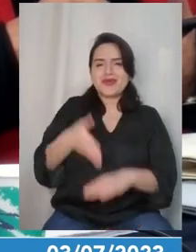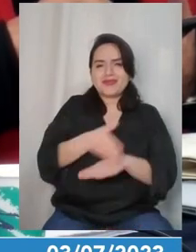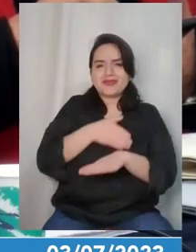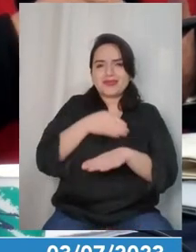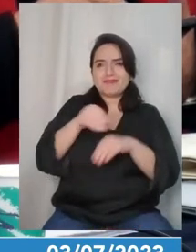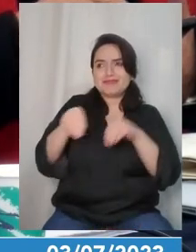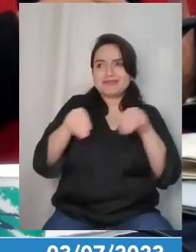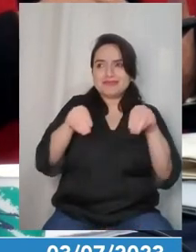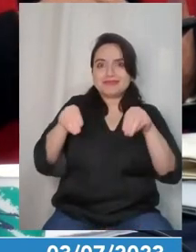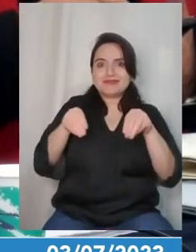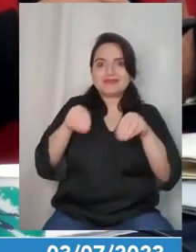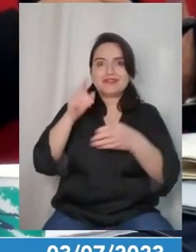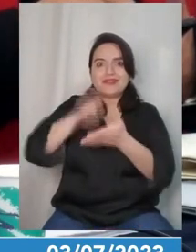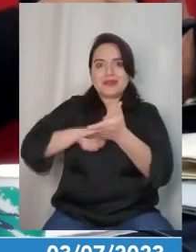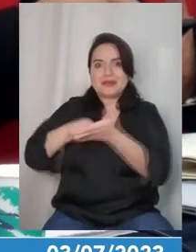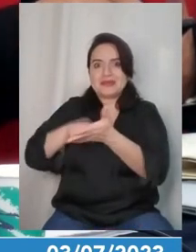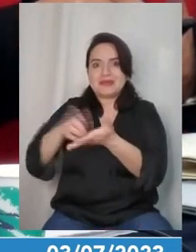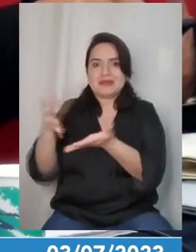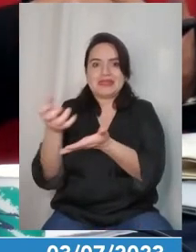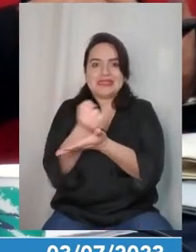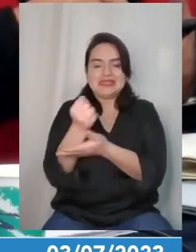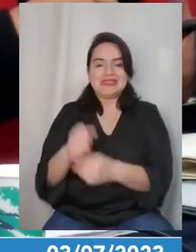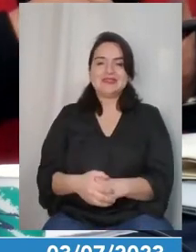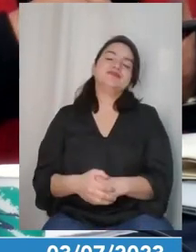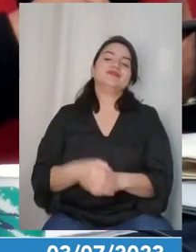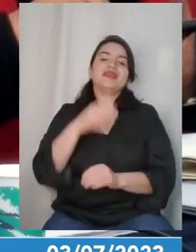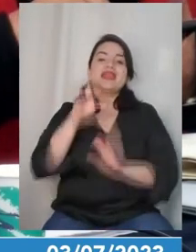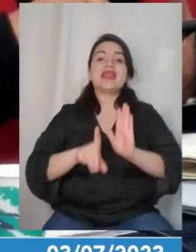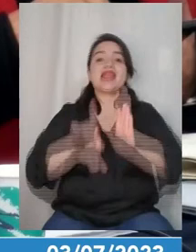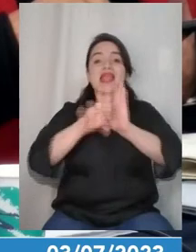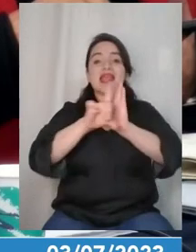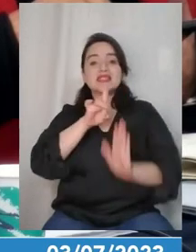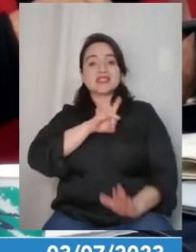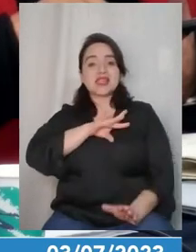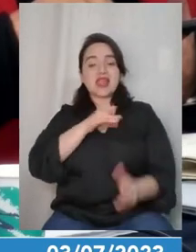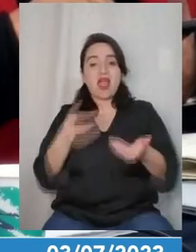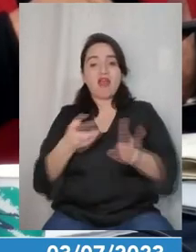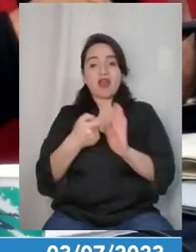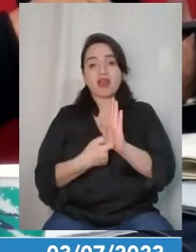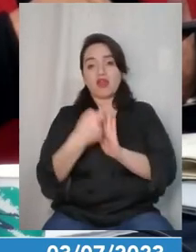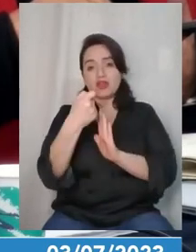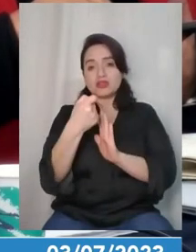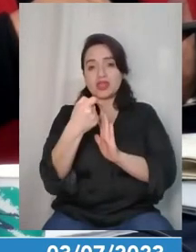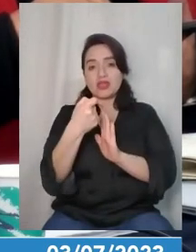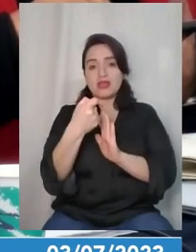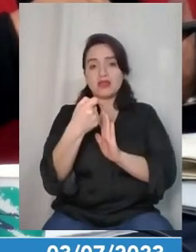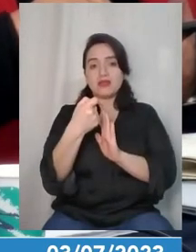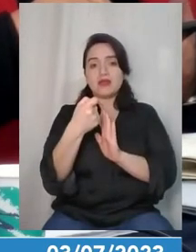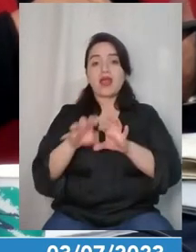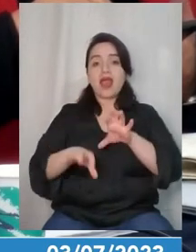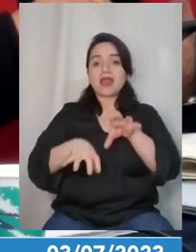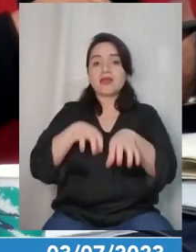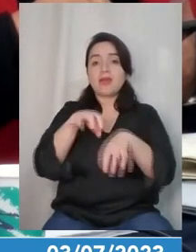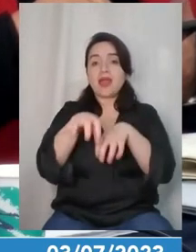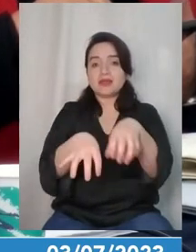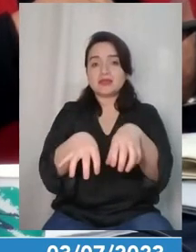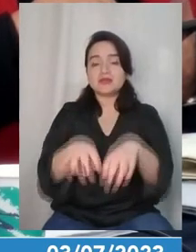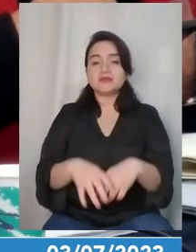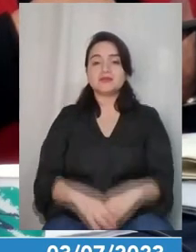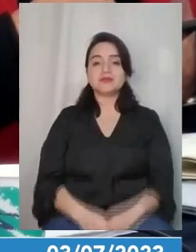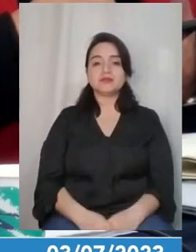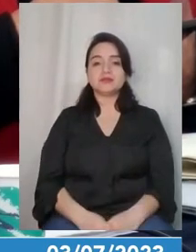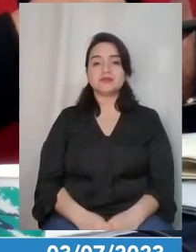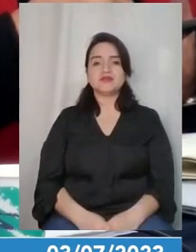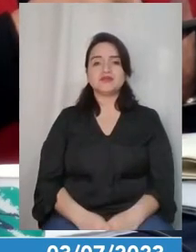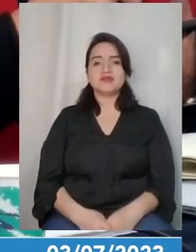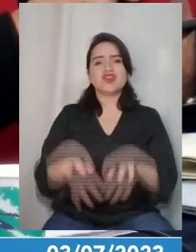Bueno, la legislación chilena hoy día reconoce a los animales como cosas somos